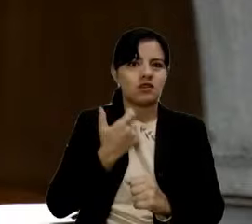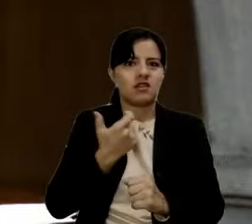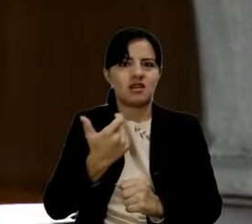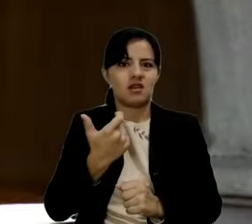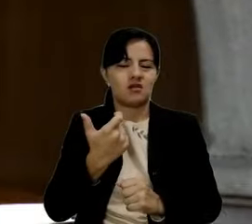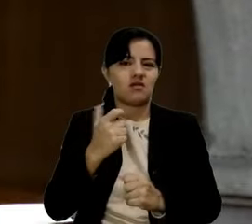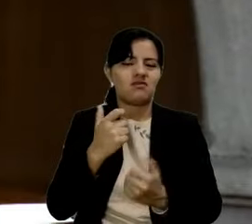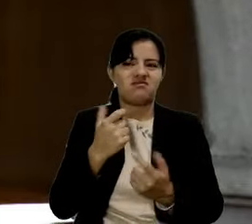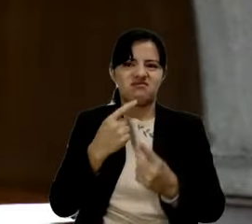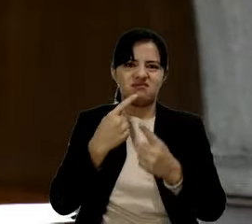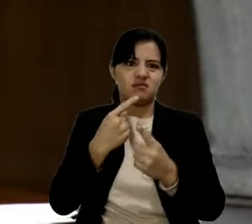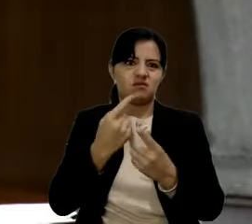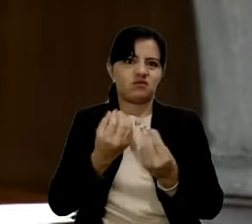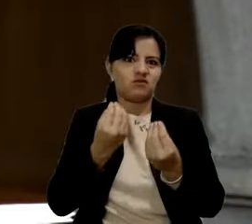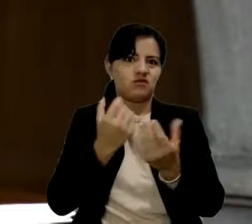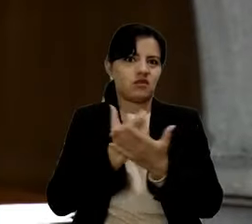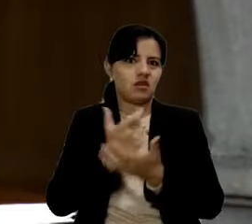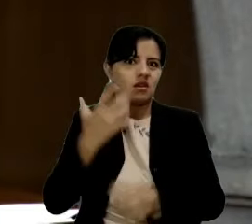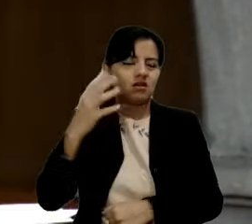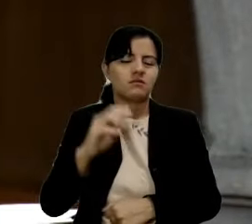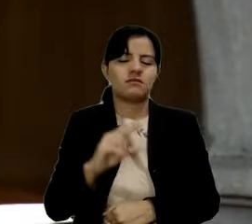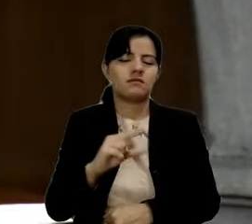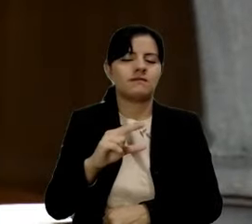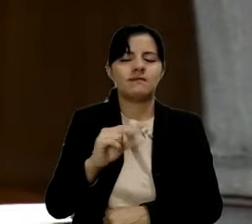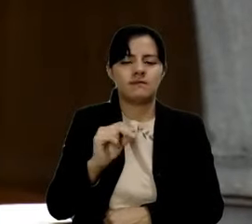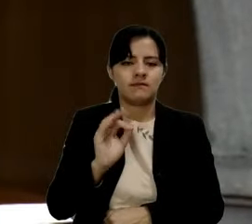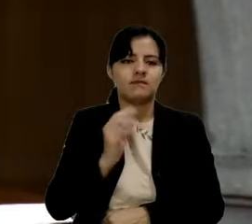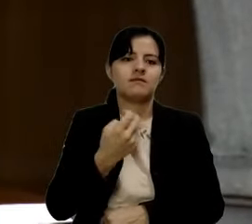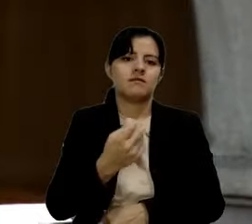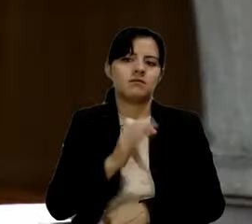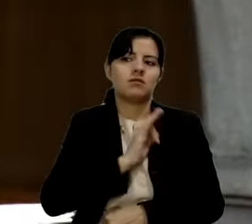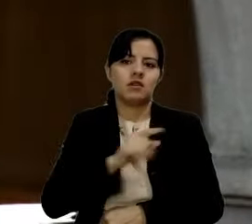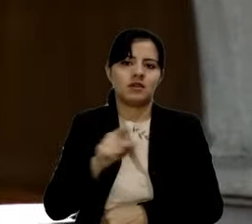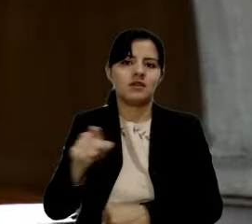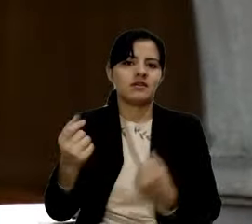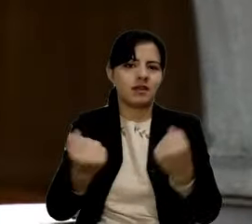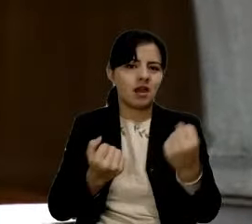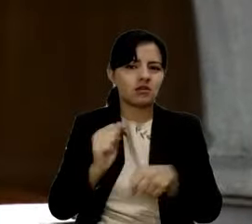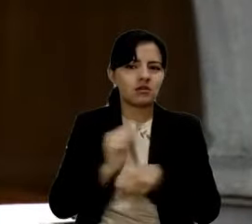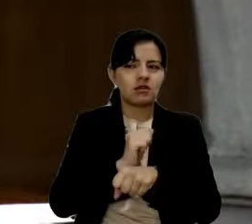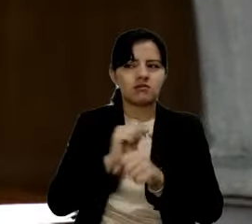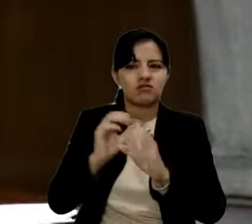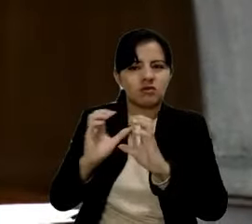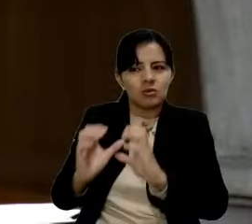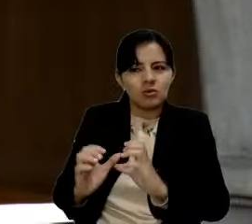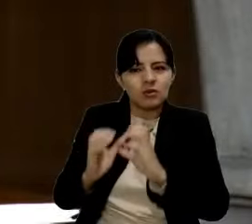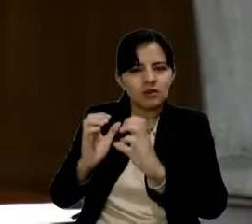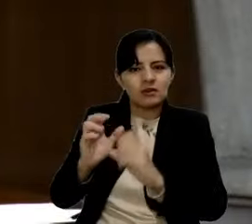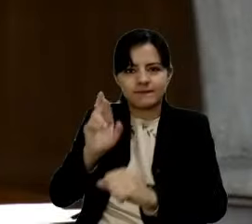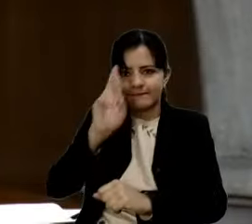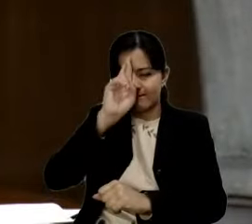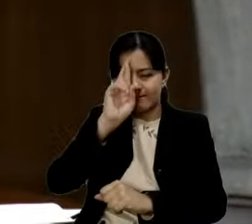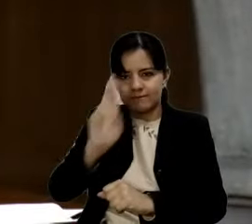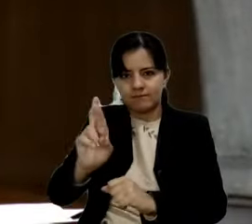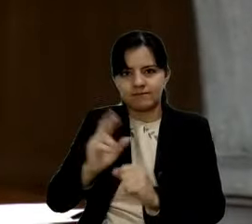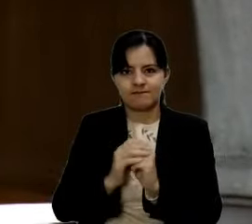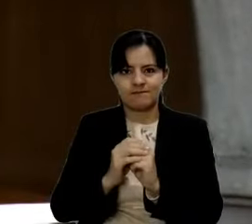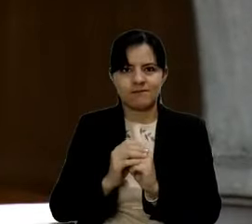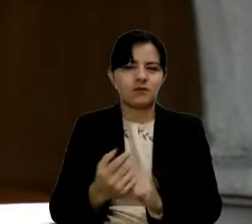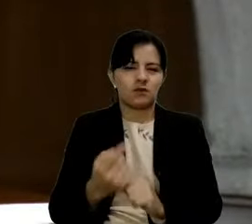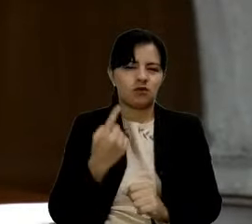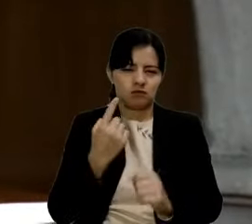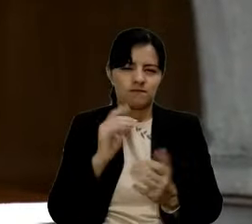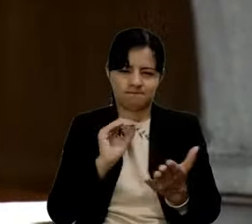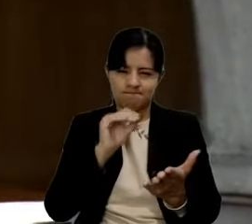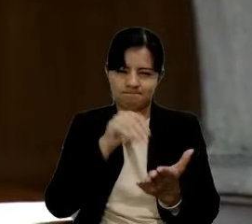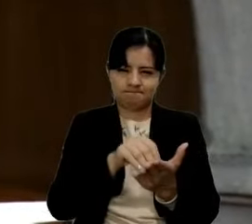seguridad del patrimonio de los usuarios. Una de las medidas fundamentales que proponemos es la creación de la